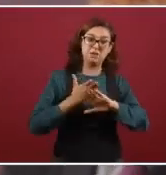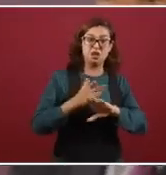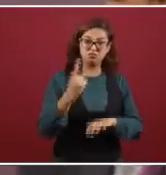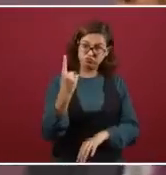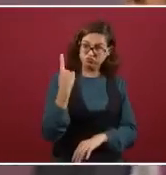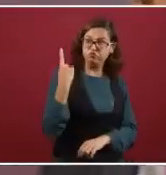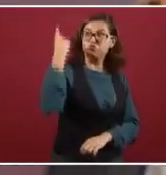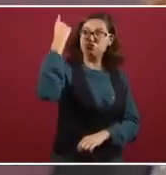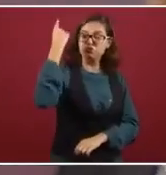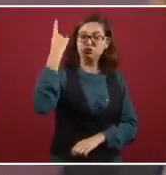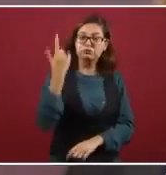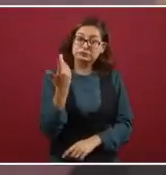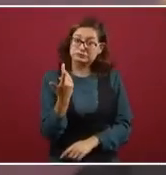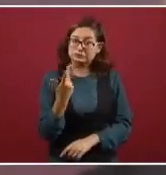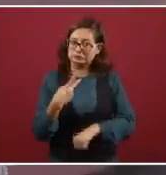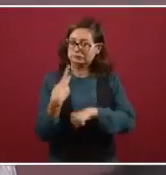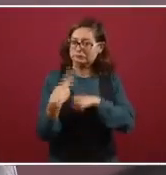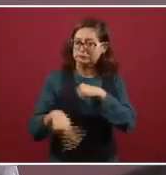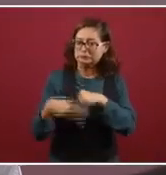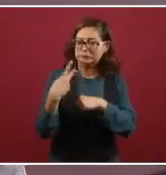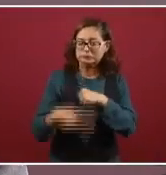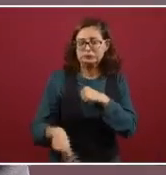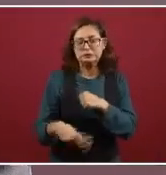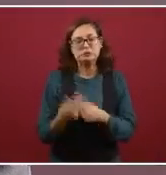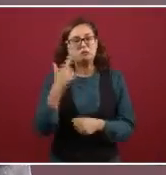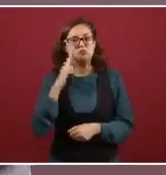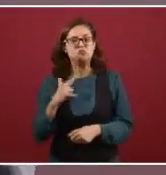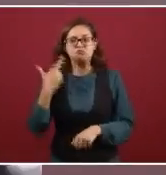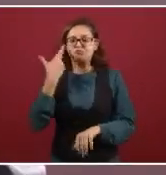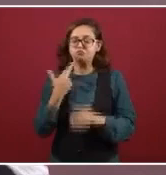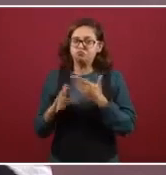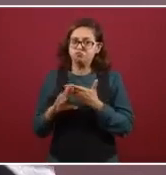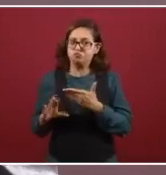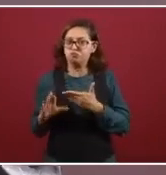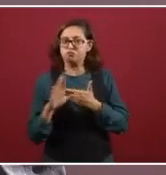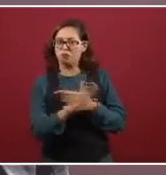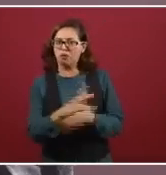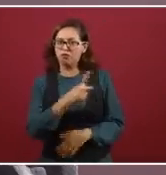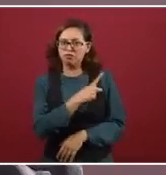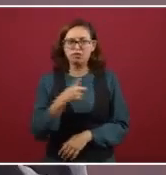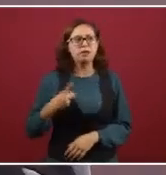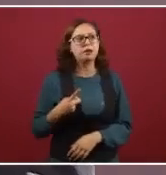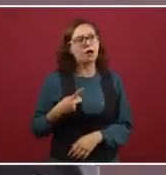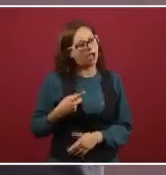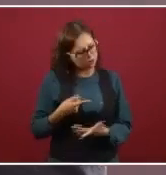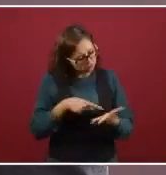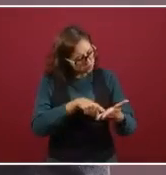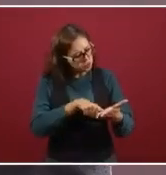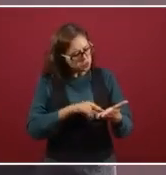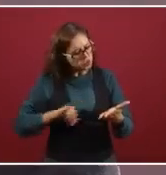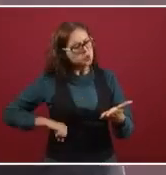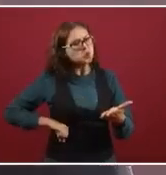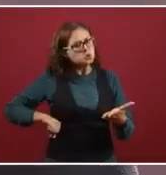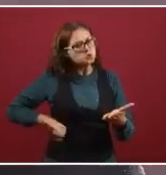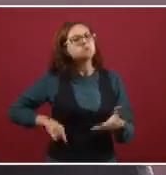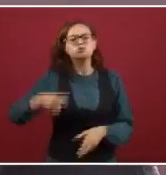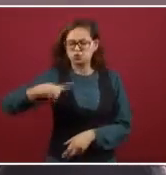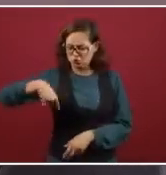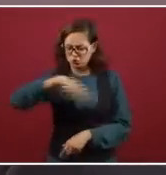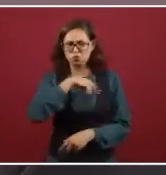se convoca a actuar en contra del racismo. Por supuesto, nosotros suscribimos eso plenamente y